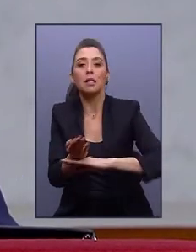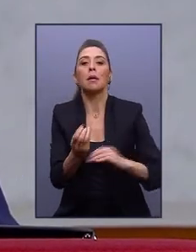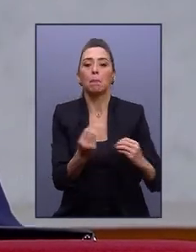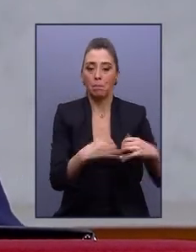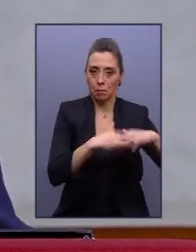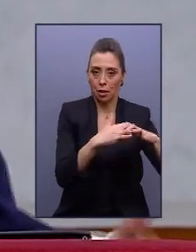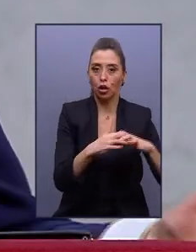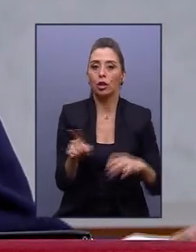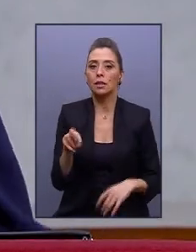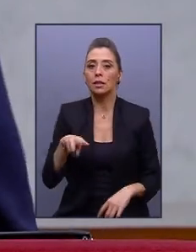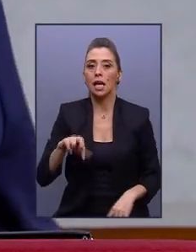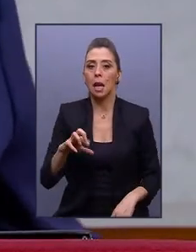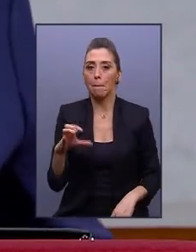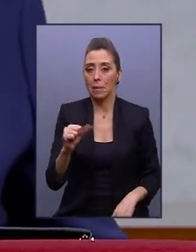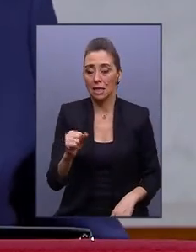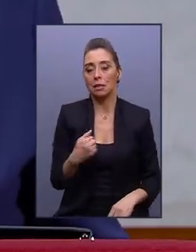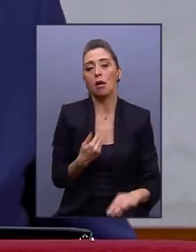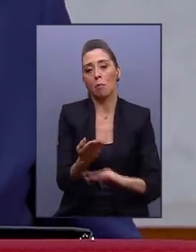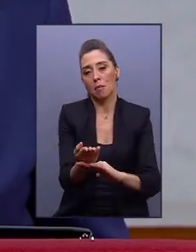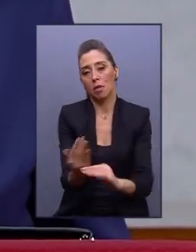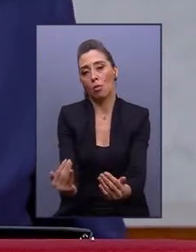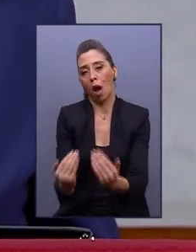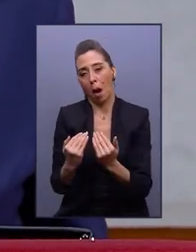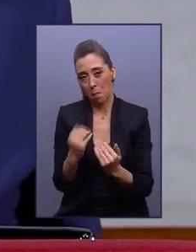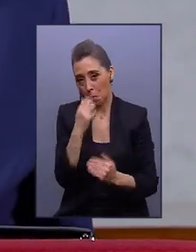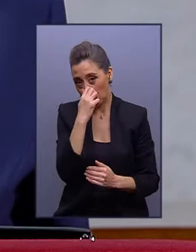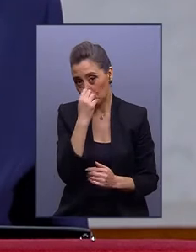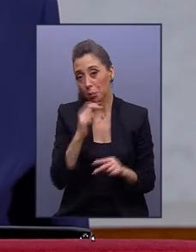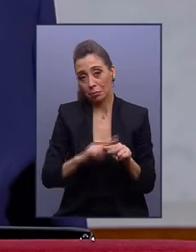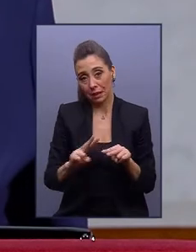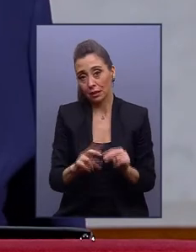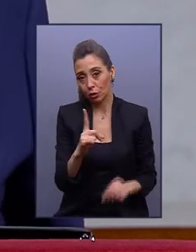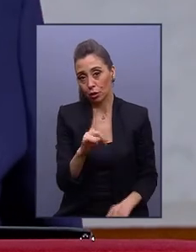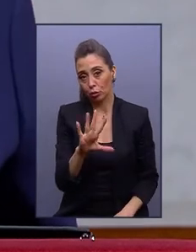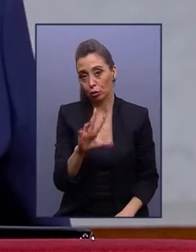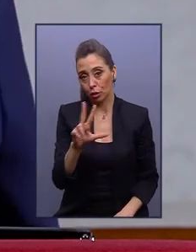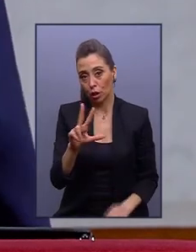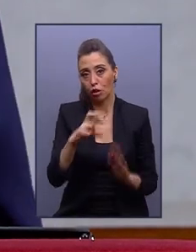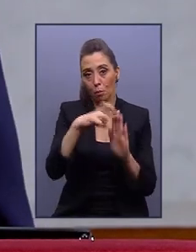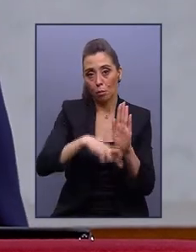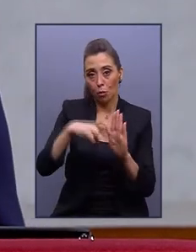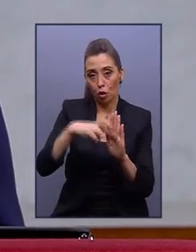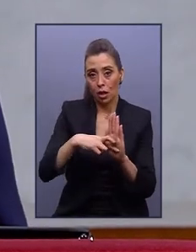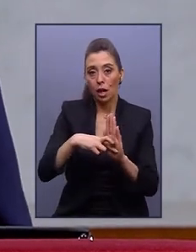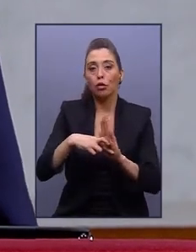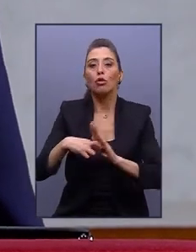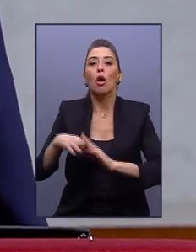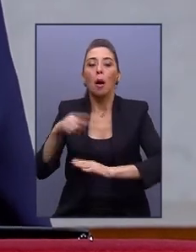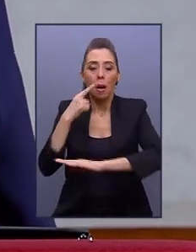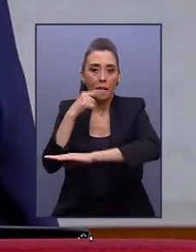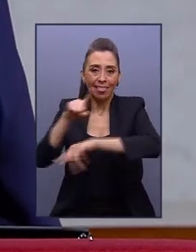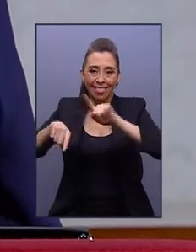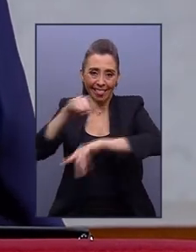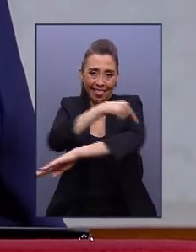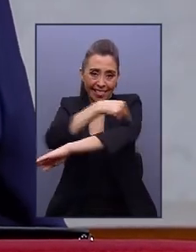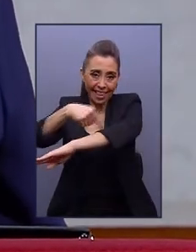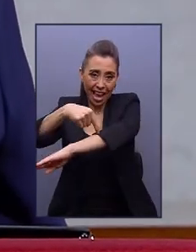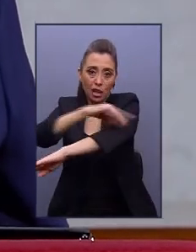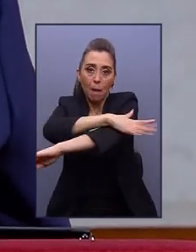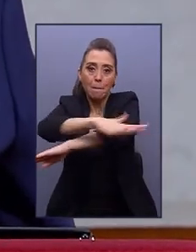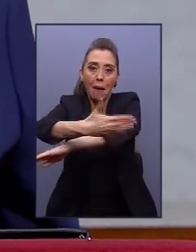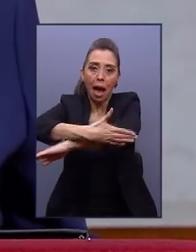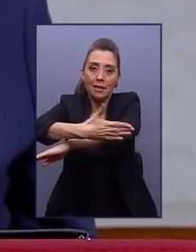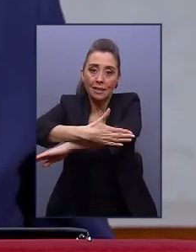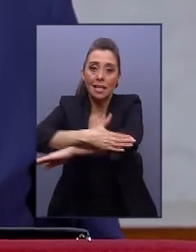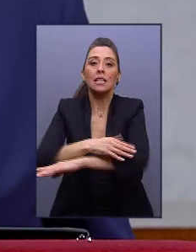de Serna Pesca, para los que pido su apoyo. También hemos desarrollado 158 proyectos de borde costero en Arica, Chiloé o